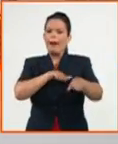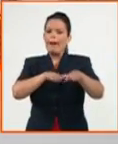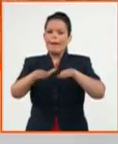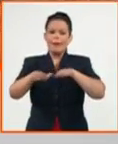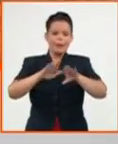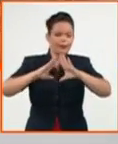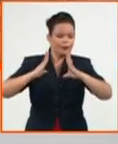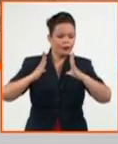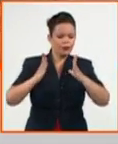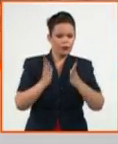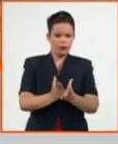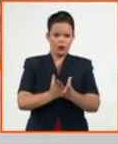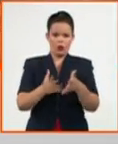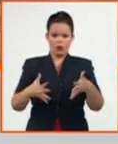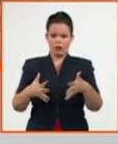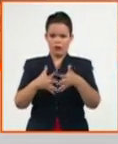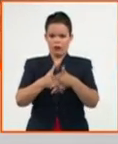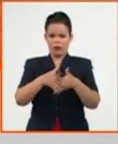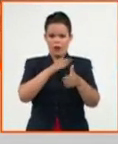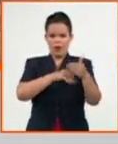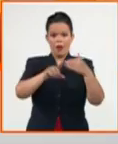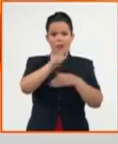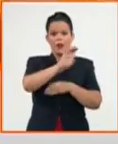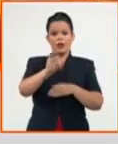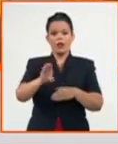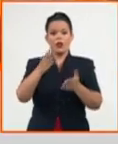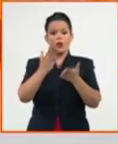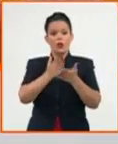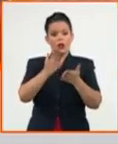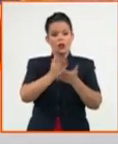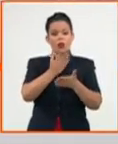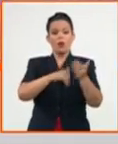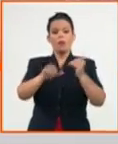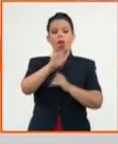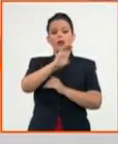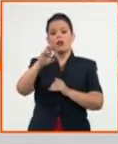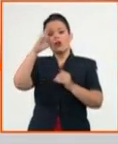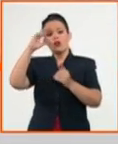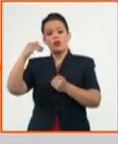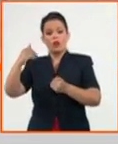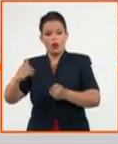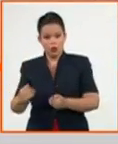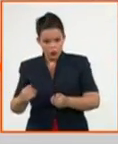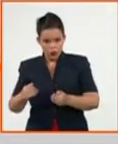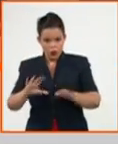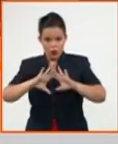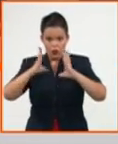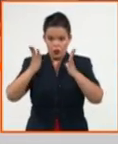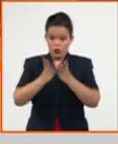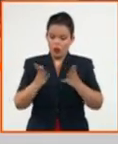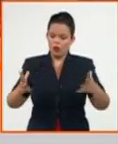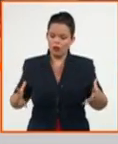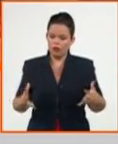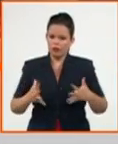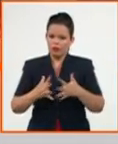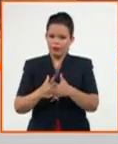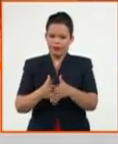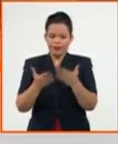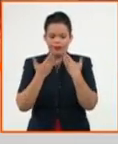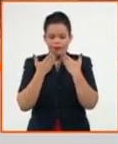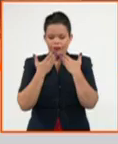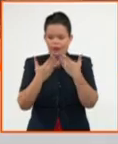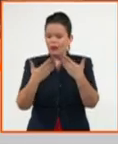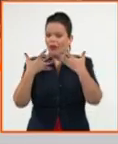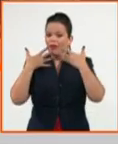ministerio de educación como el ministerio de salud pública tal como aquí se ha estado explicando nada ha sido una verdadera fiesta por la sal de